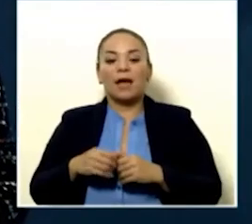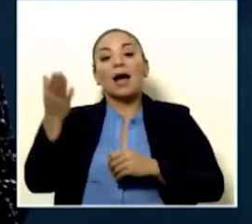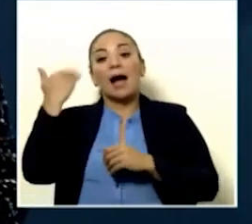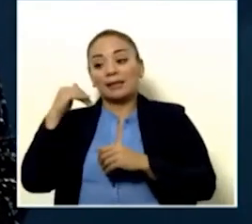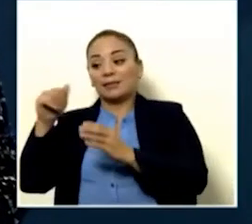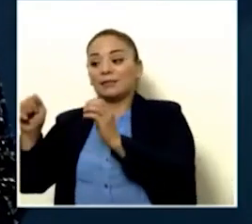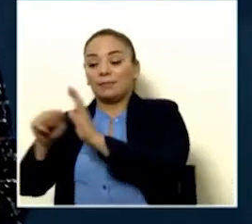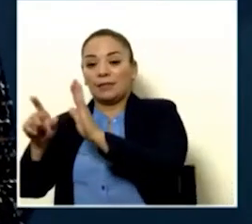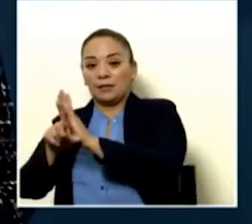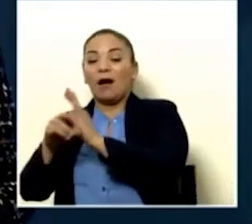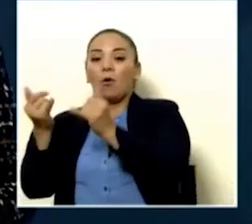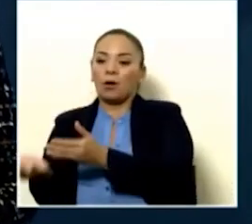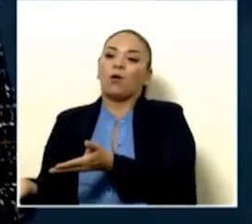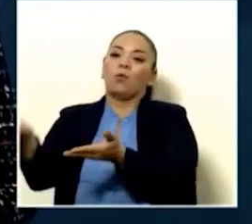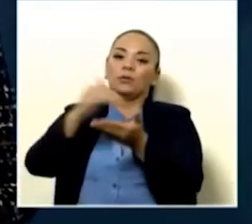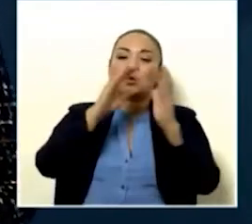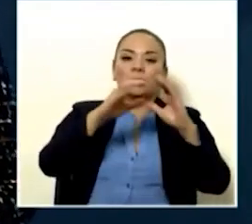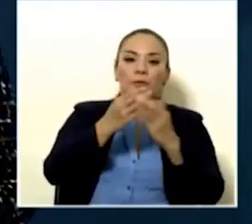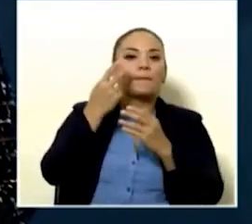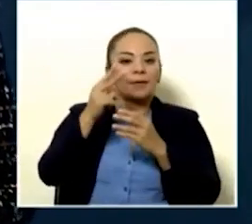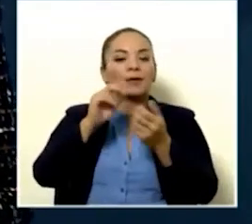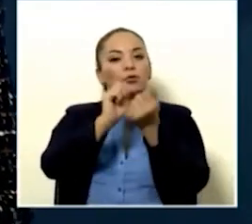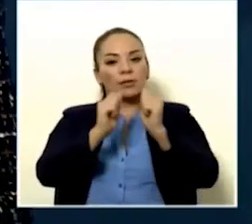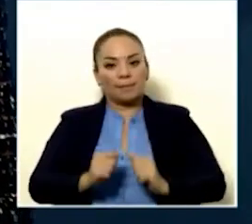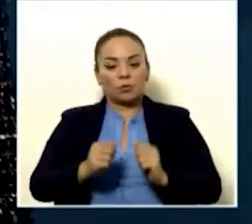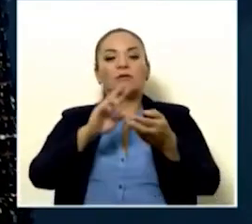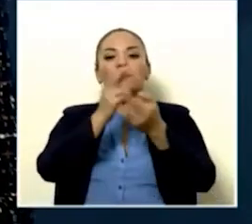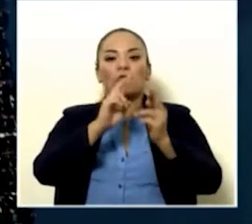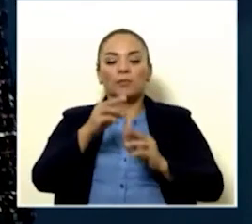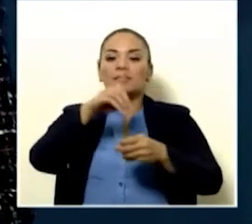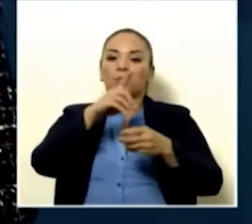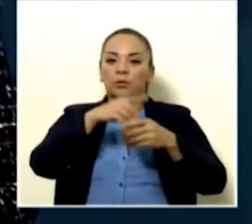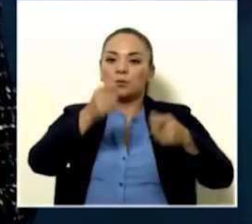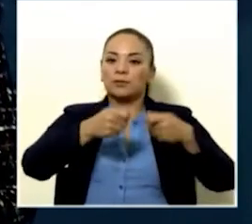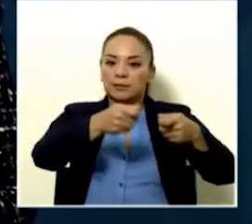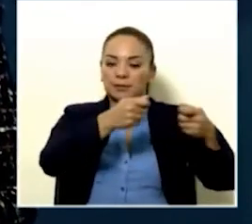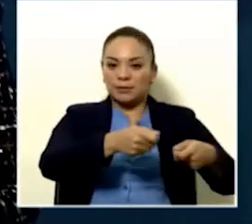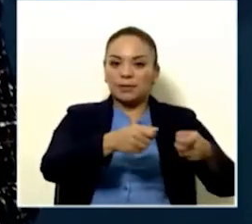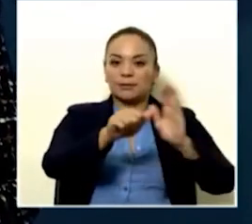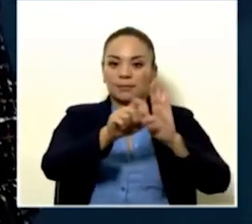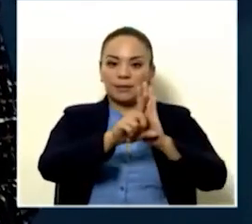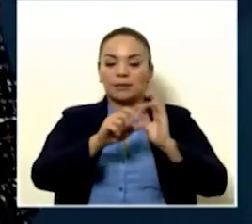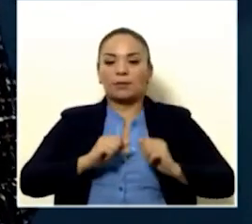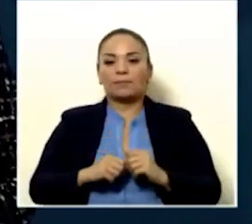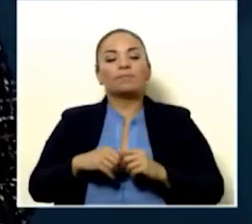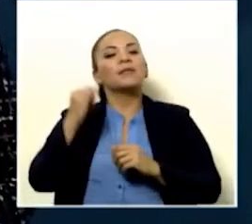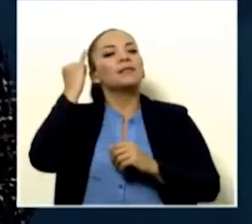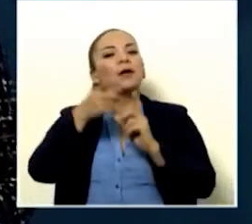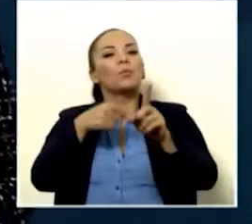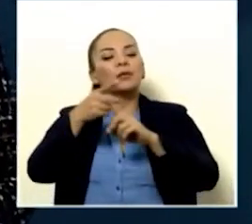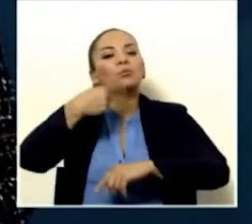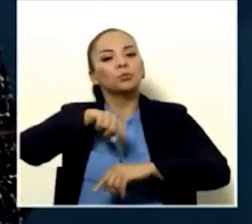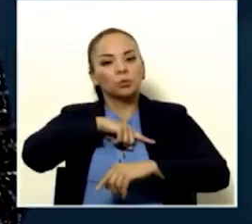plenario, regresó a la comisión para el conocimiento de los cambios o reformas que los diputados han presentado ya en el plenario. Y la idea es